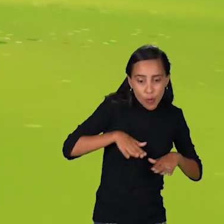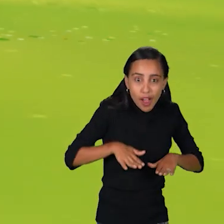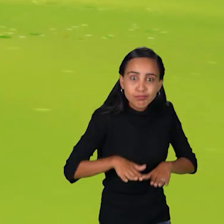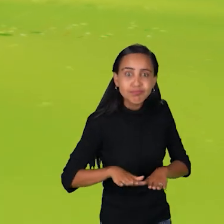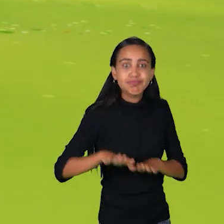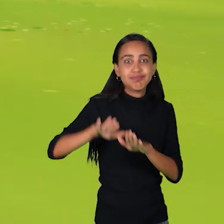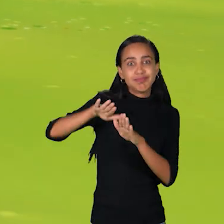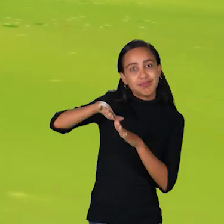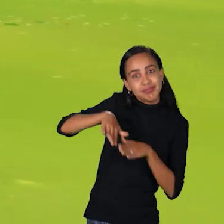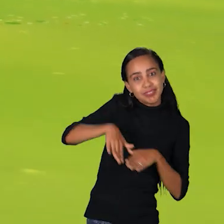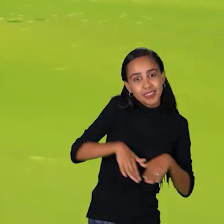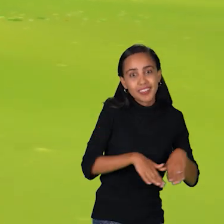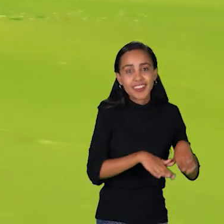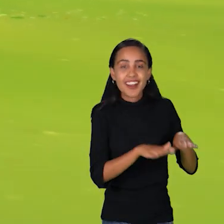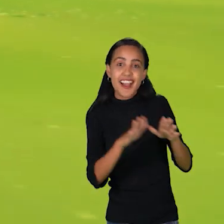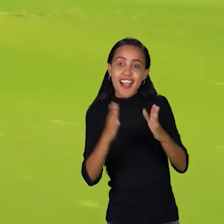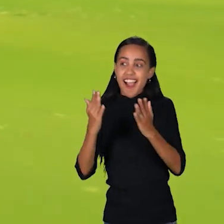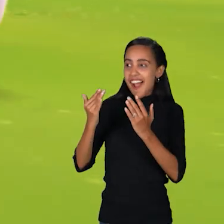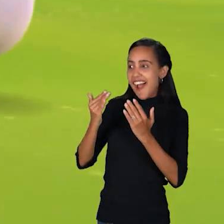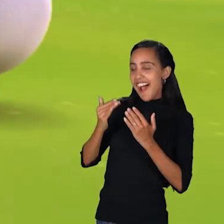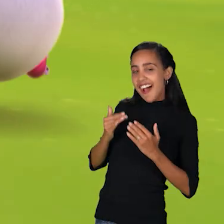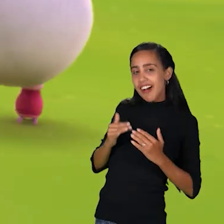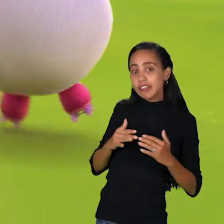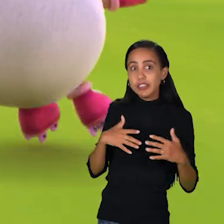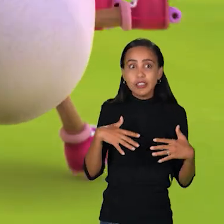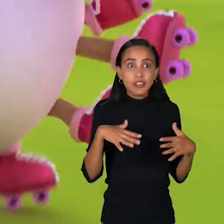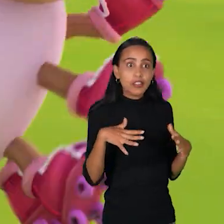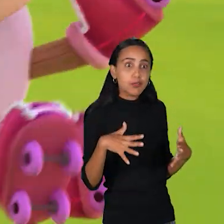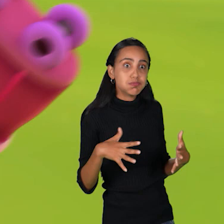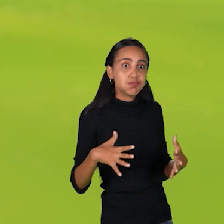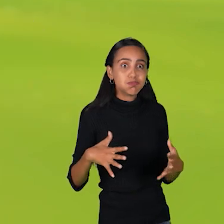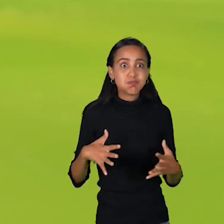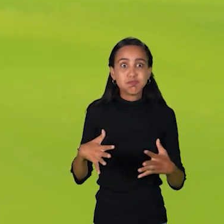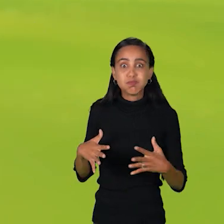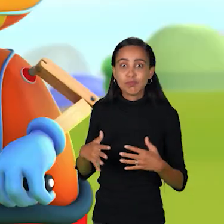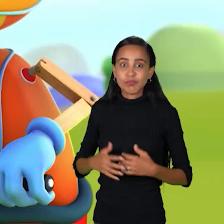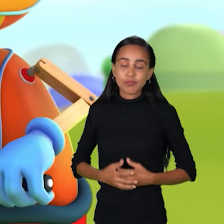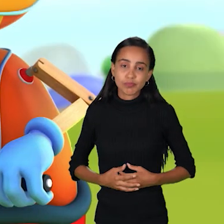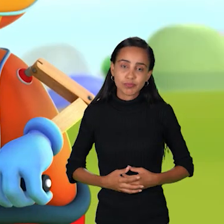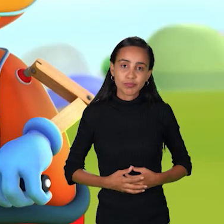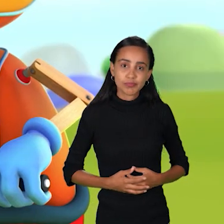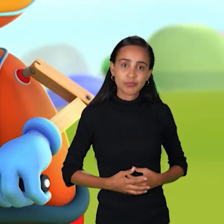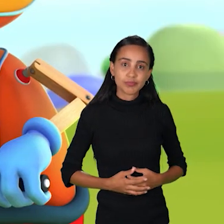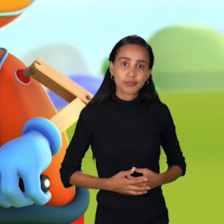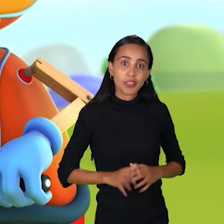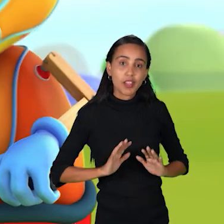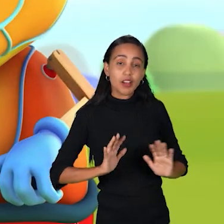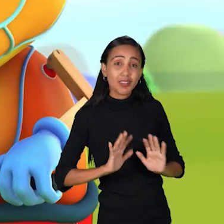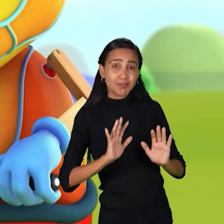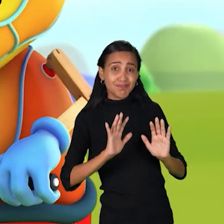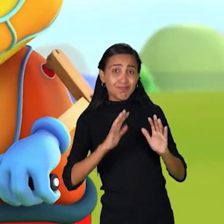impulso! ¡Venga! Linda pierde el equilibrio. ¡Ay, ay, ay!